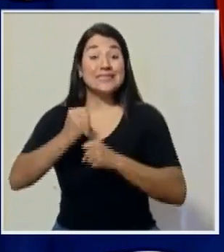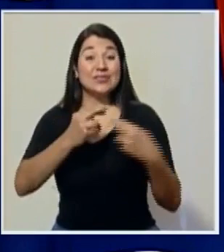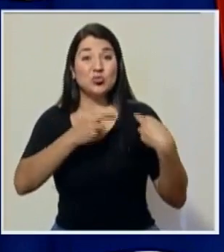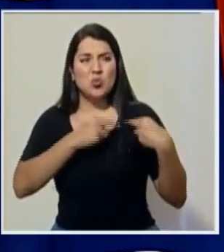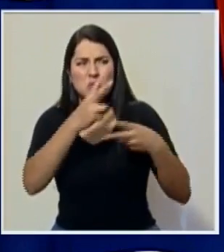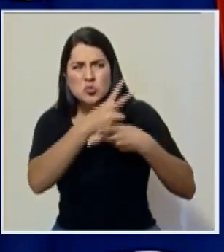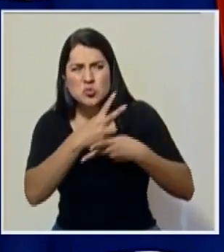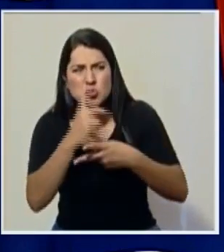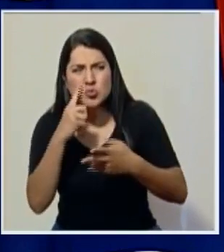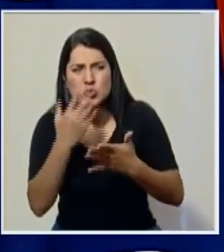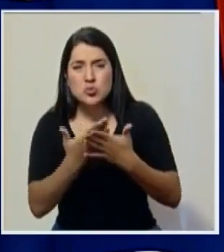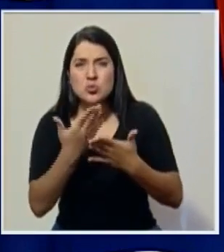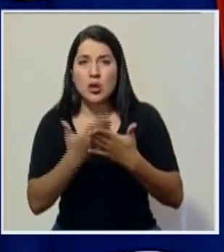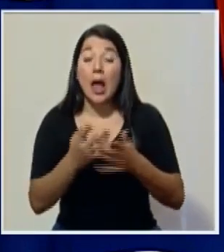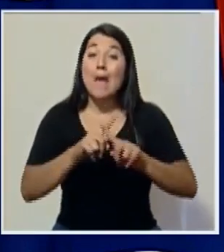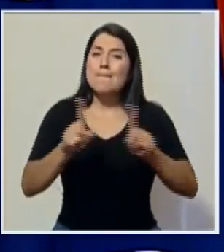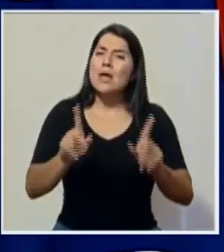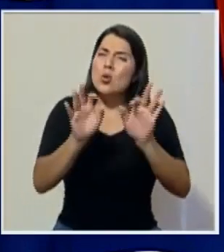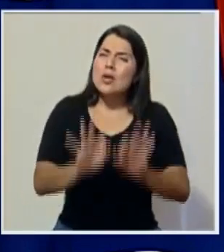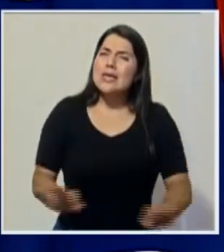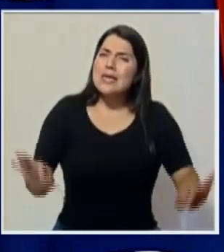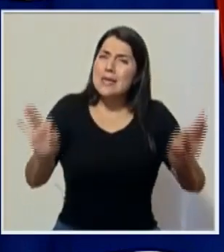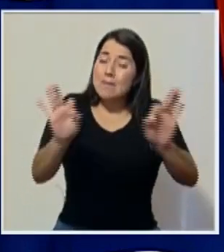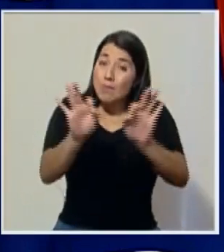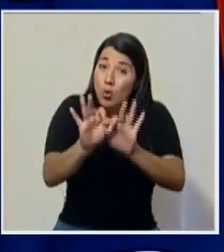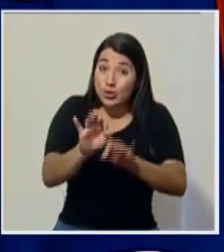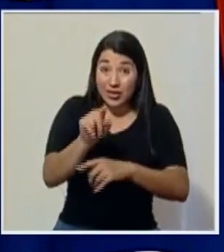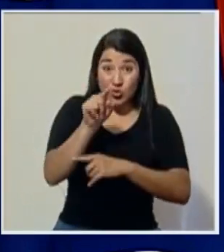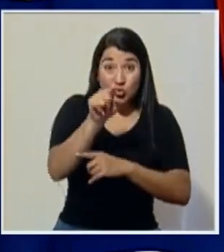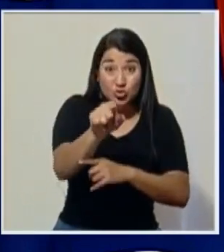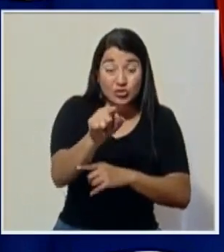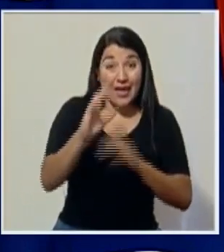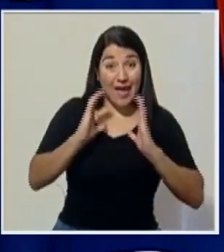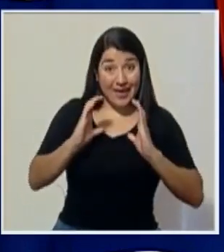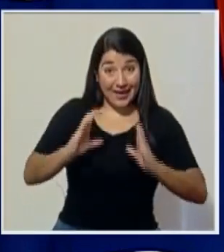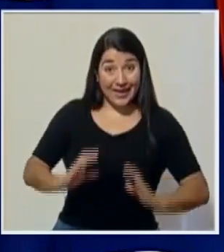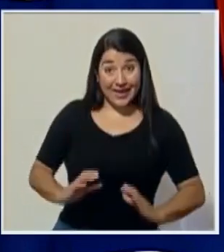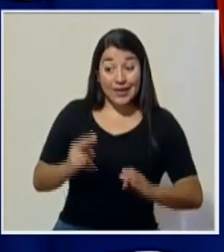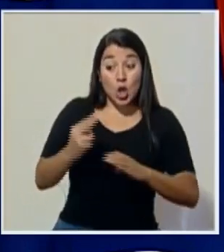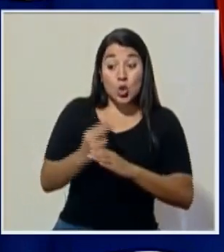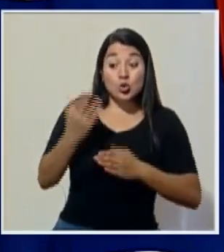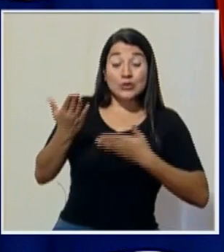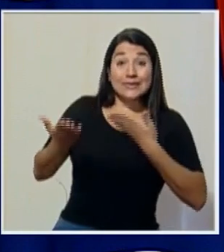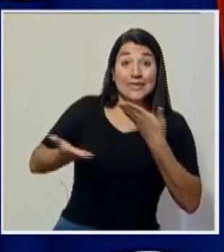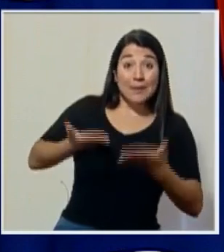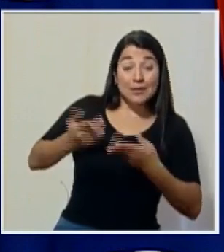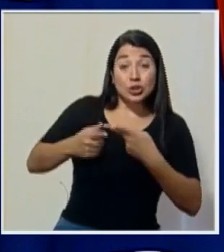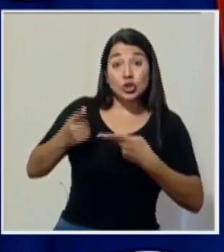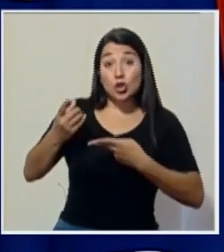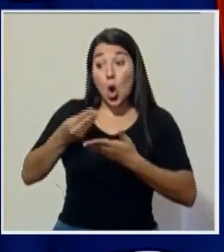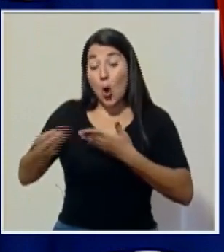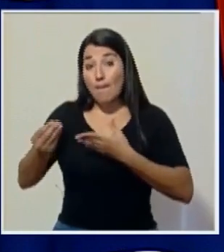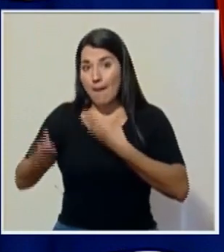Pero es muy importante usted, quien consume estos productos y los servicios. Es fundamental que usted también